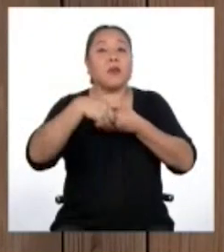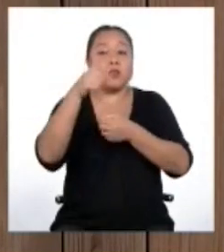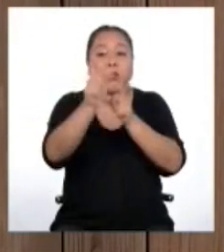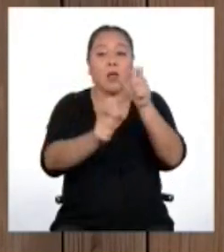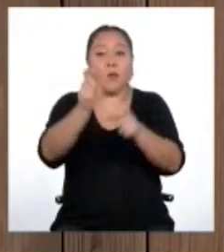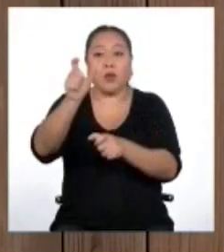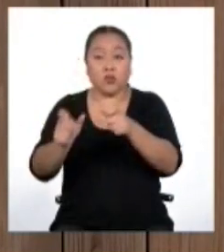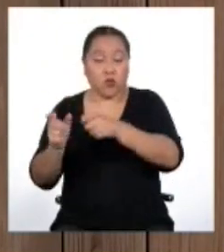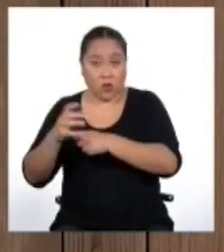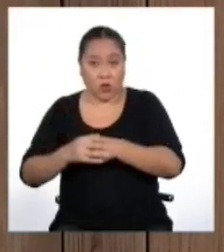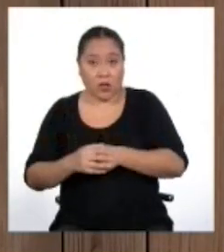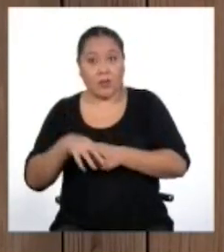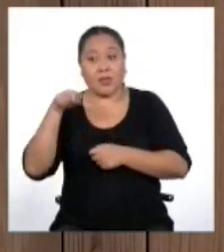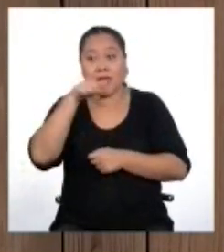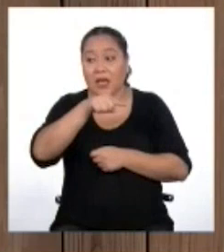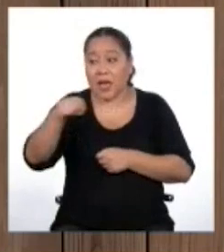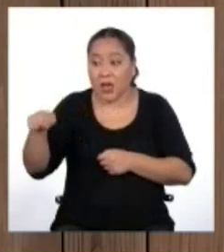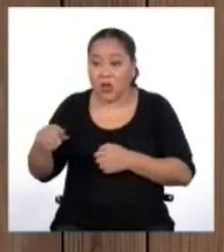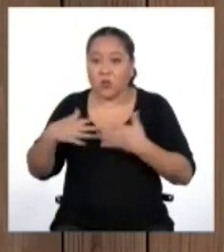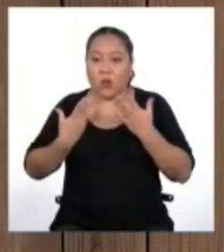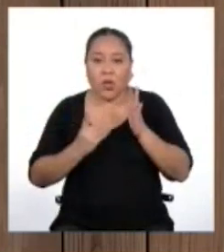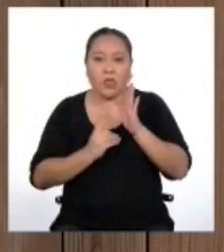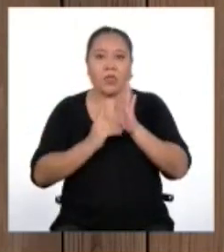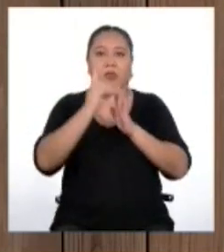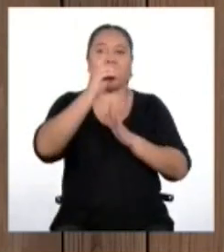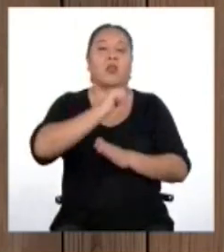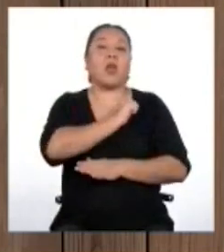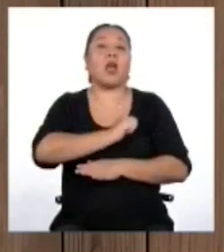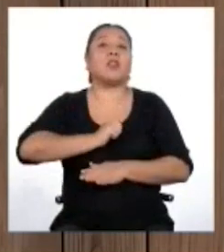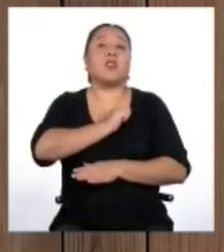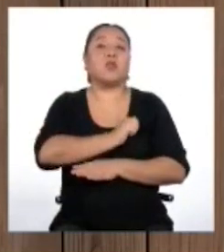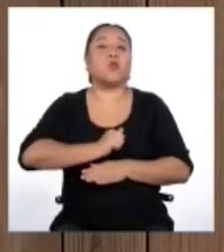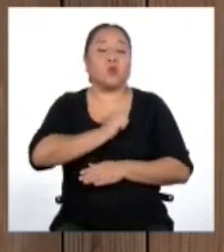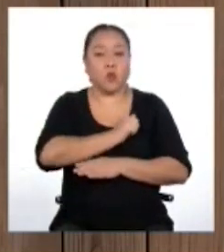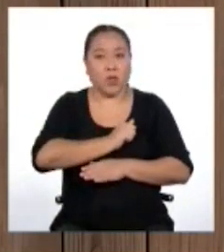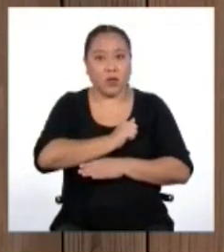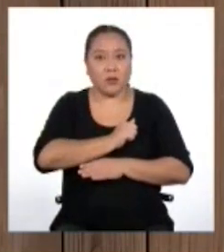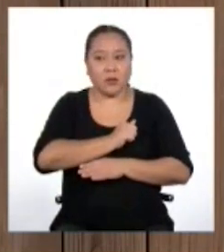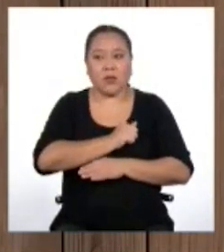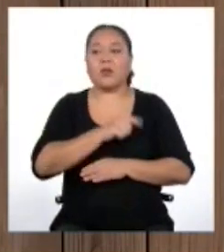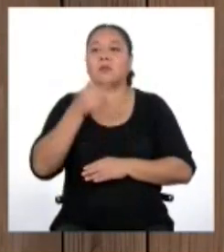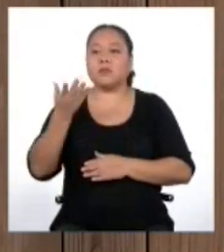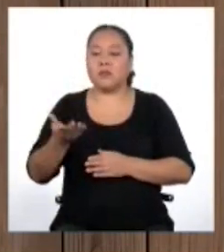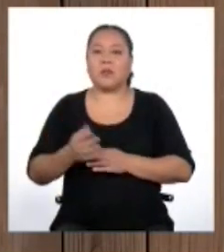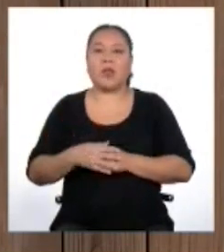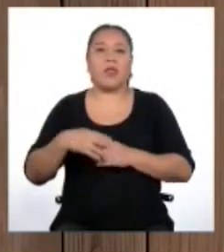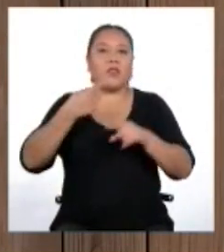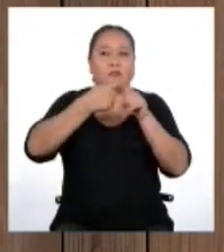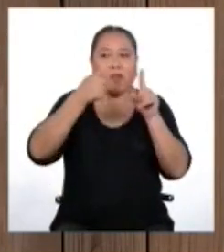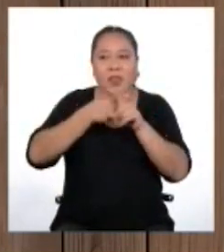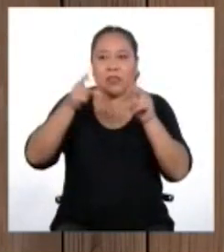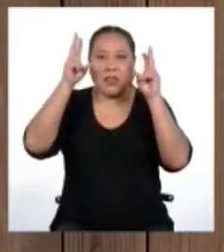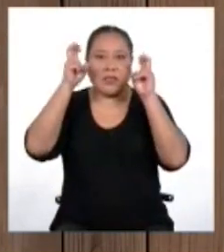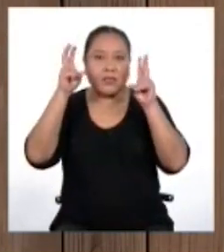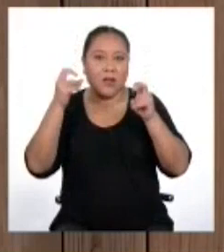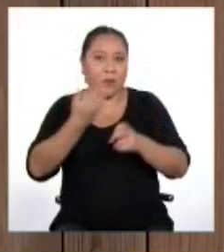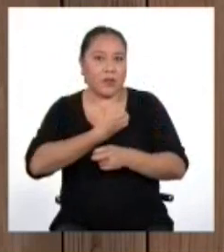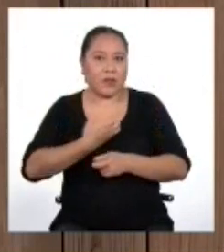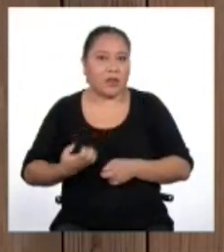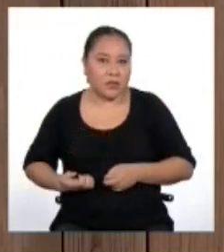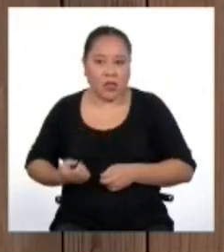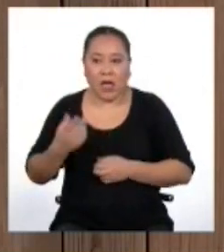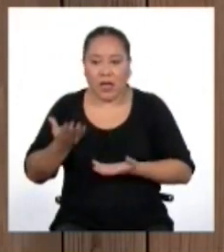y ciudadanas de manera que desarrollen actitudes críticas frente a los asuntos públicos, en los cuales se